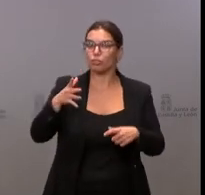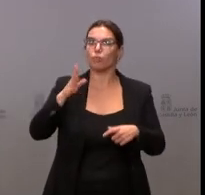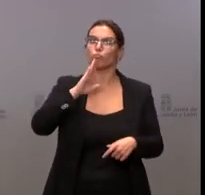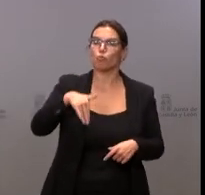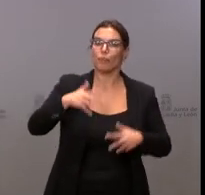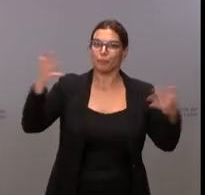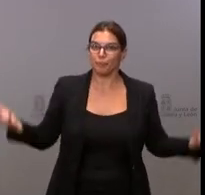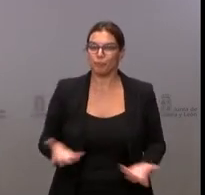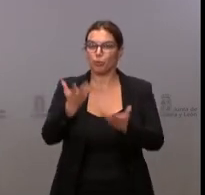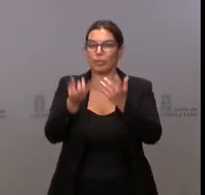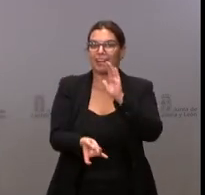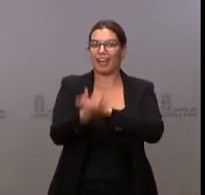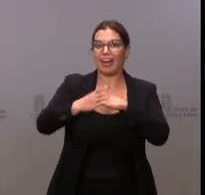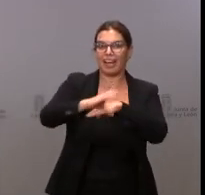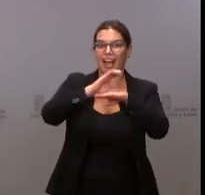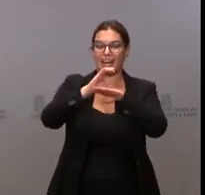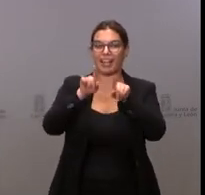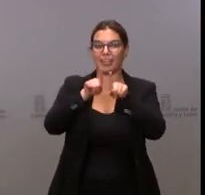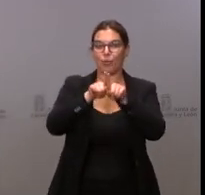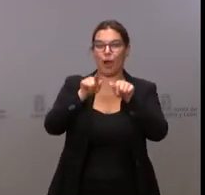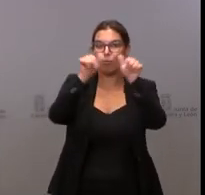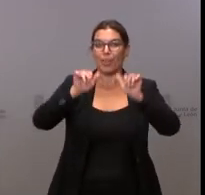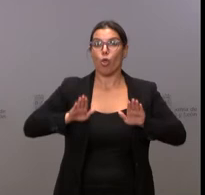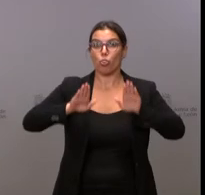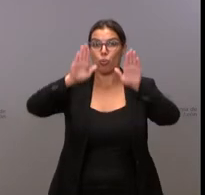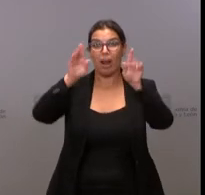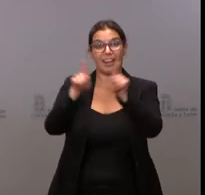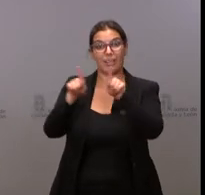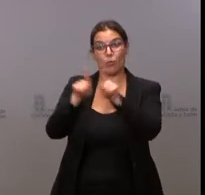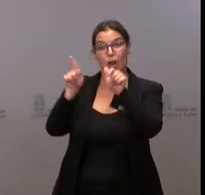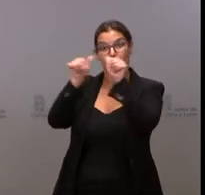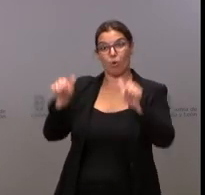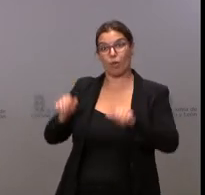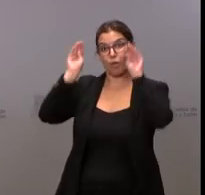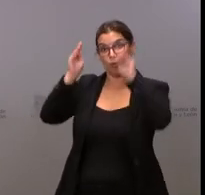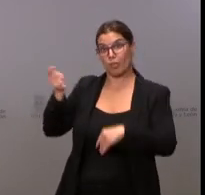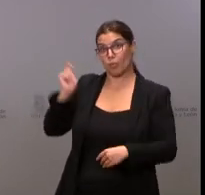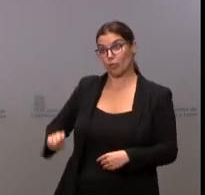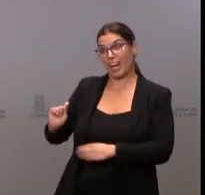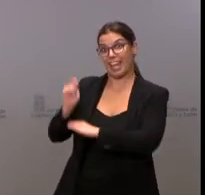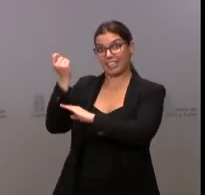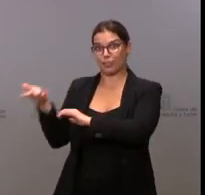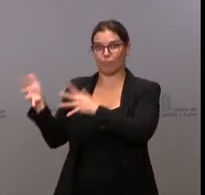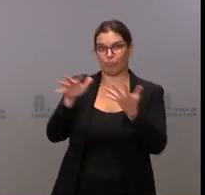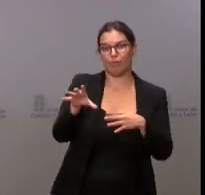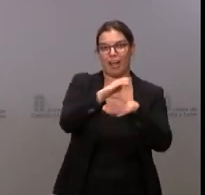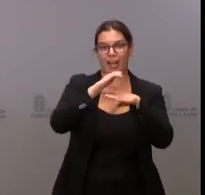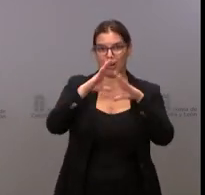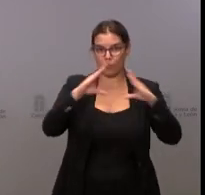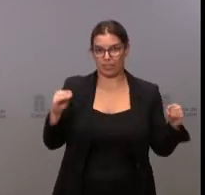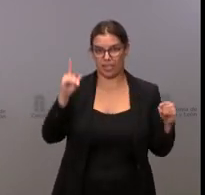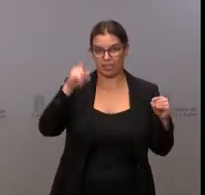universitarias duales siguiendo el ya exitoso modelo de la formación profesional por otro lado hemos